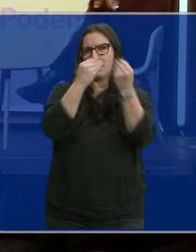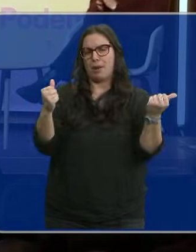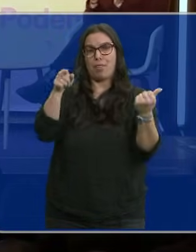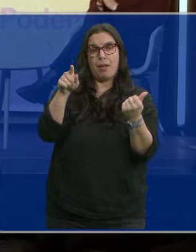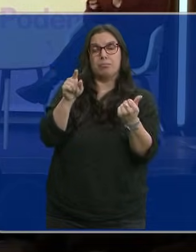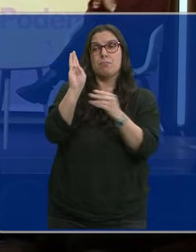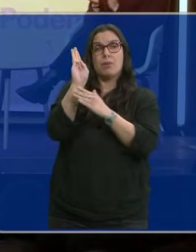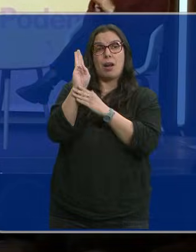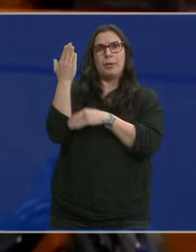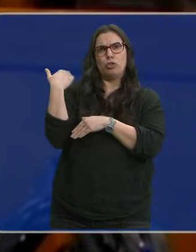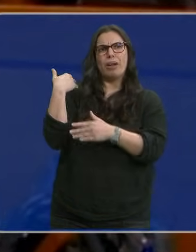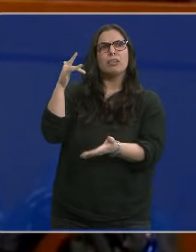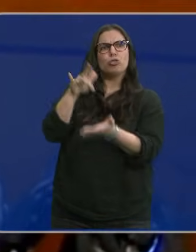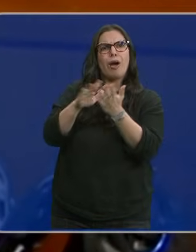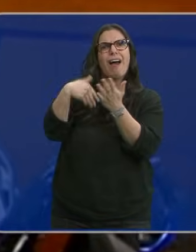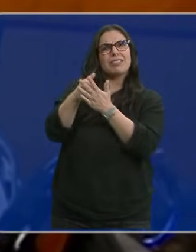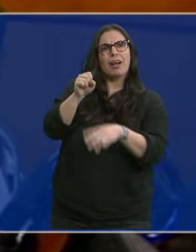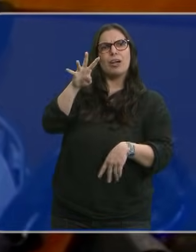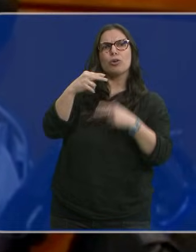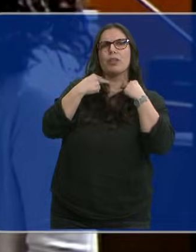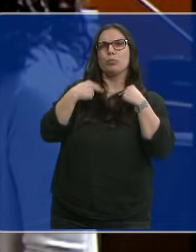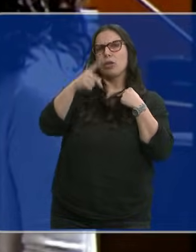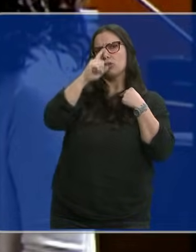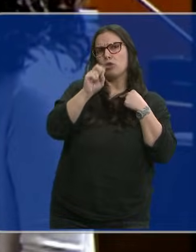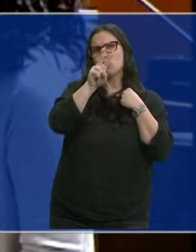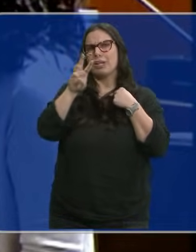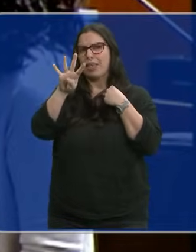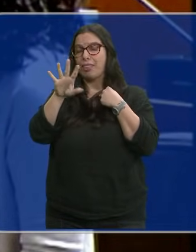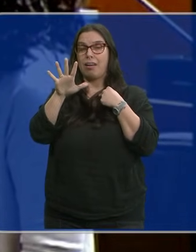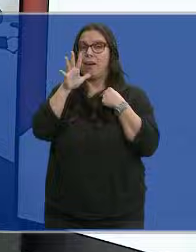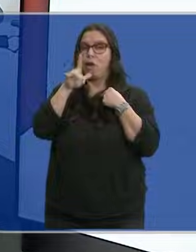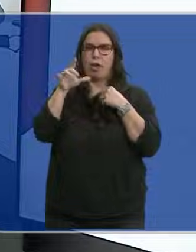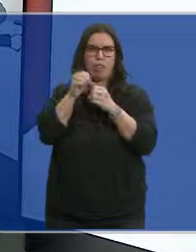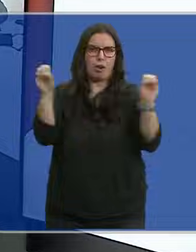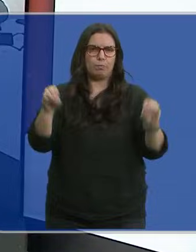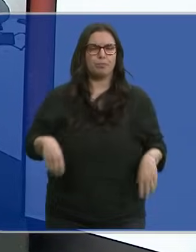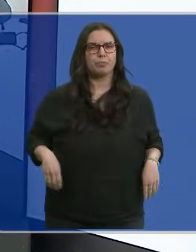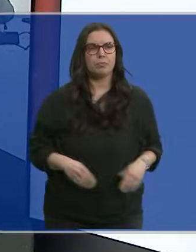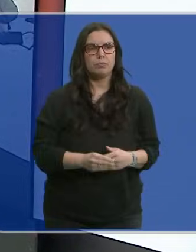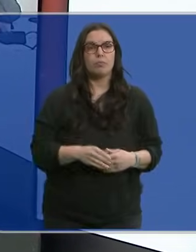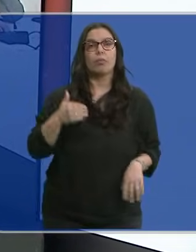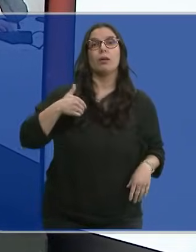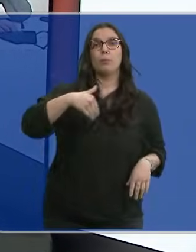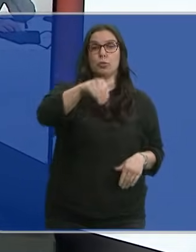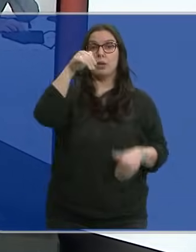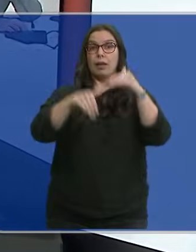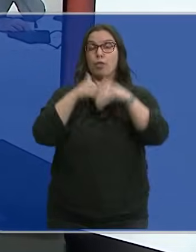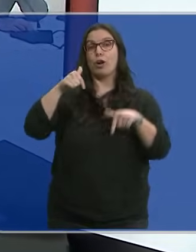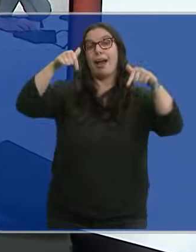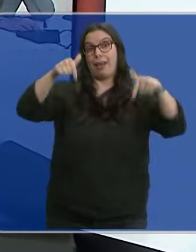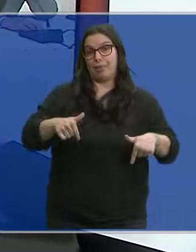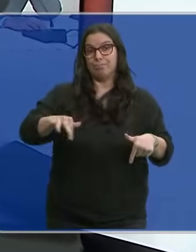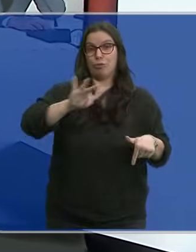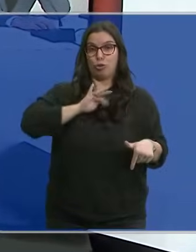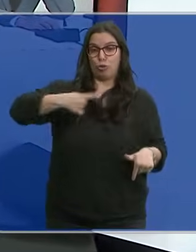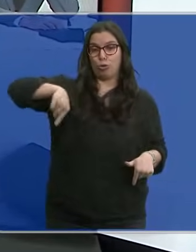un Parlamento donde llegó a tener hasta 14 representantes en 2015. Ahora ya la próxima cita electoral será la de